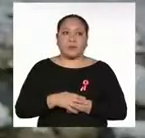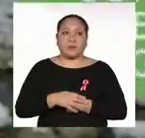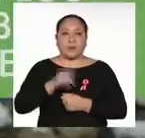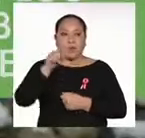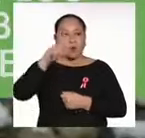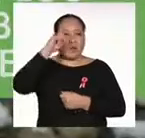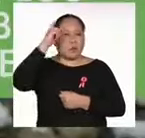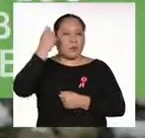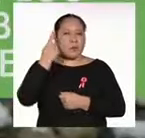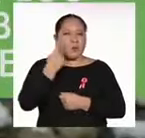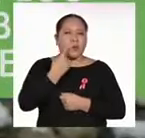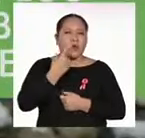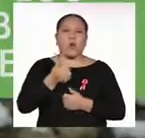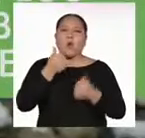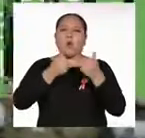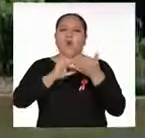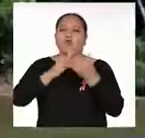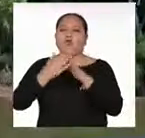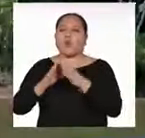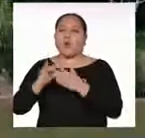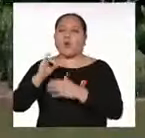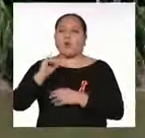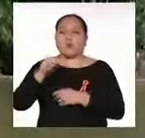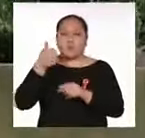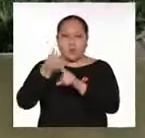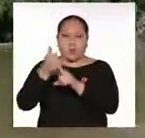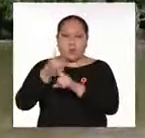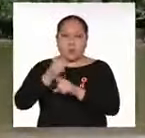¿Te has preguntado quiénes son los pueblos indígenas?